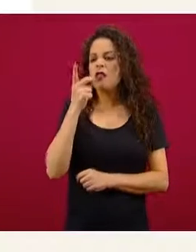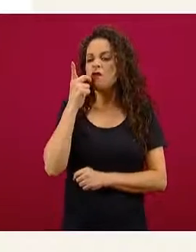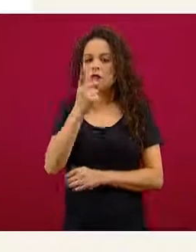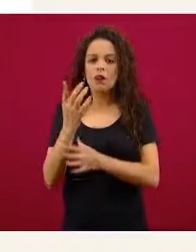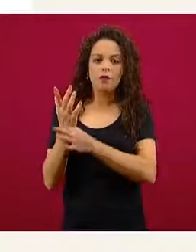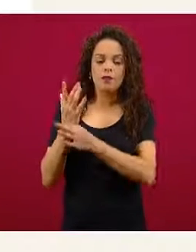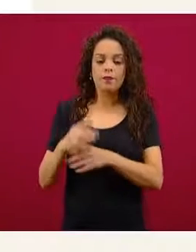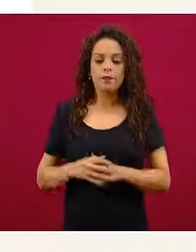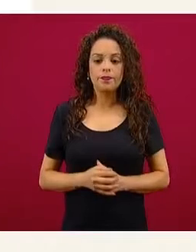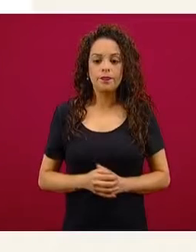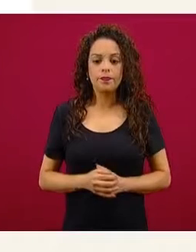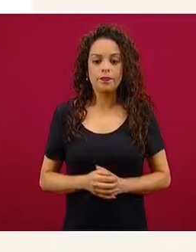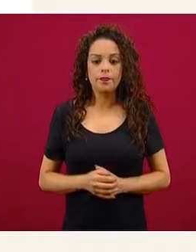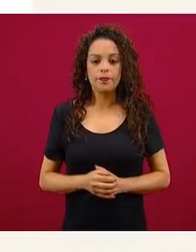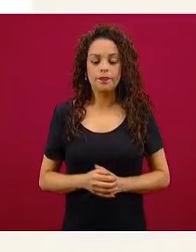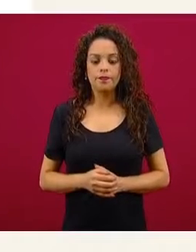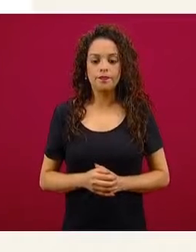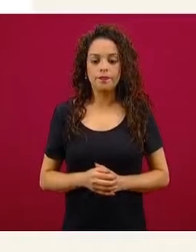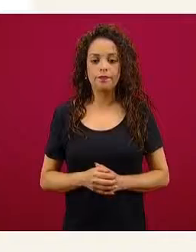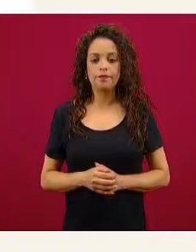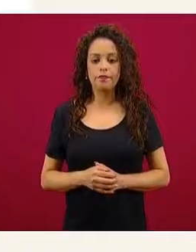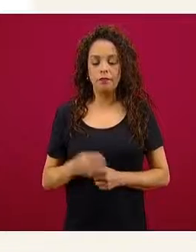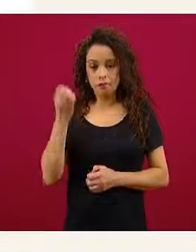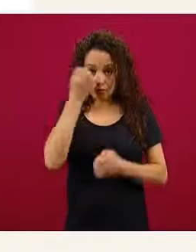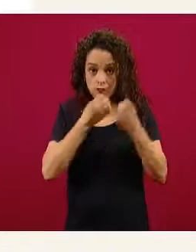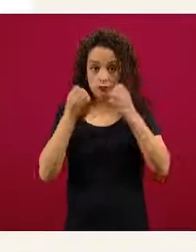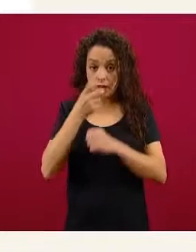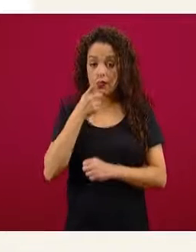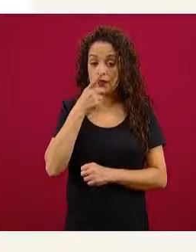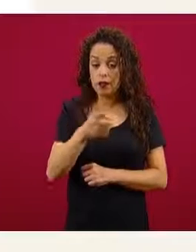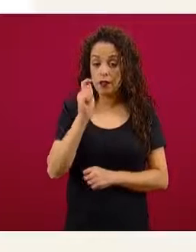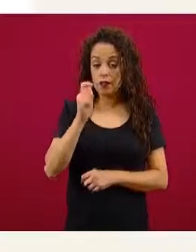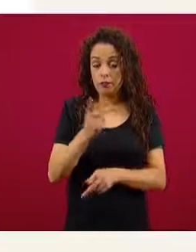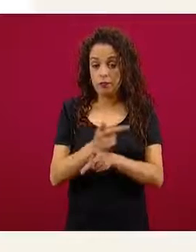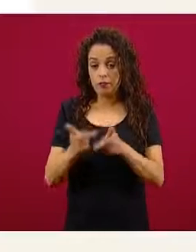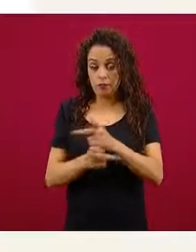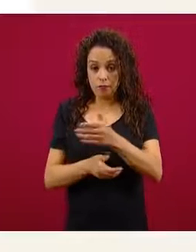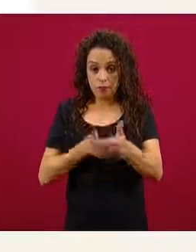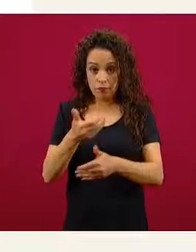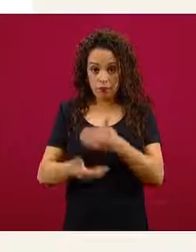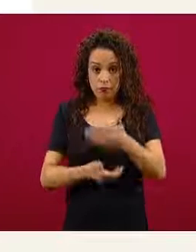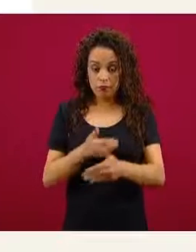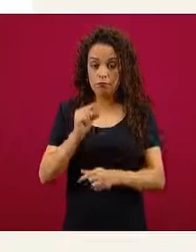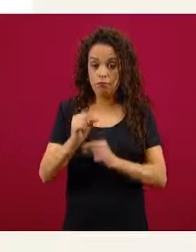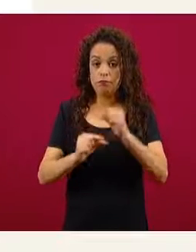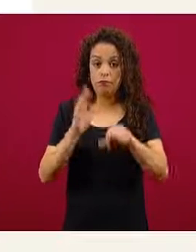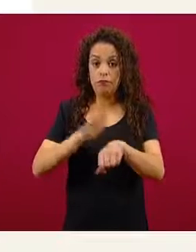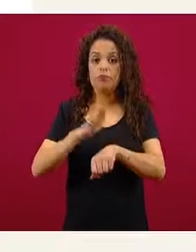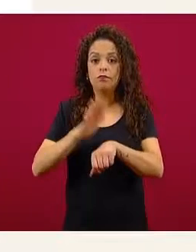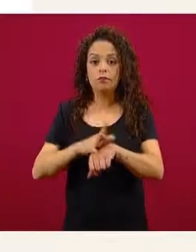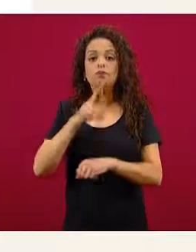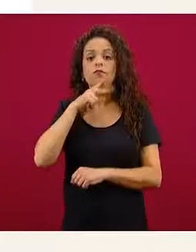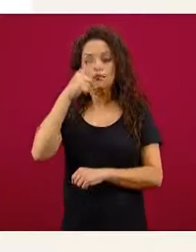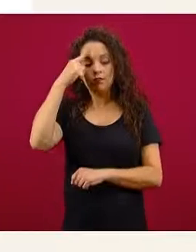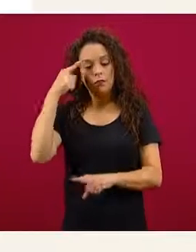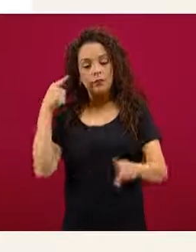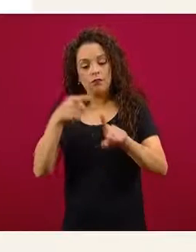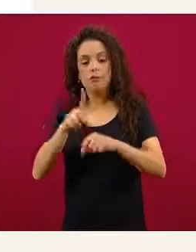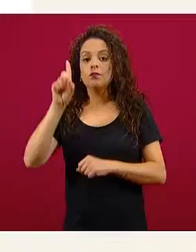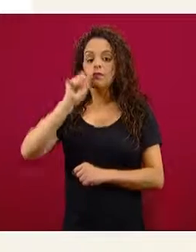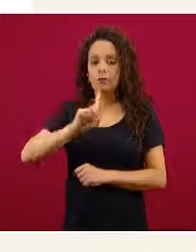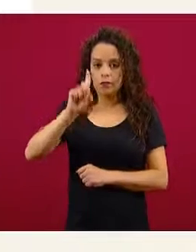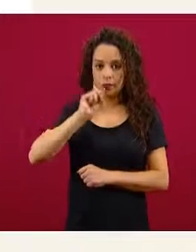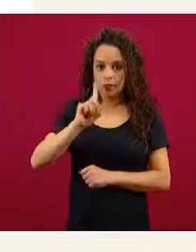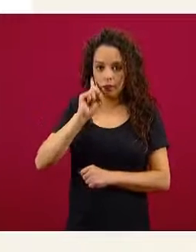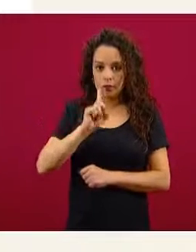la Comisión, el análisis de brecha de género reveló que la tendencia de productos y servicios ha mejorado en el tema de mujer. En las entidades de ahorro y